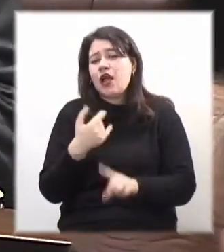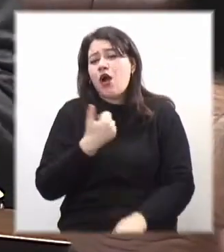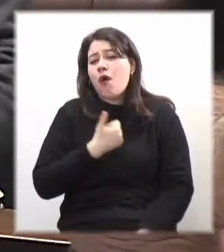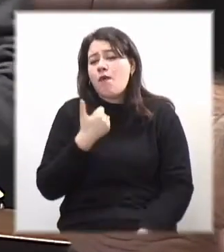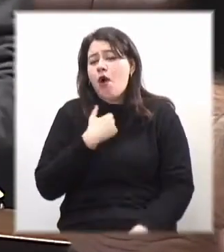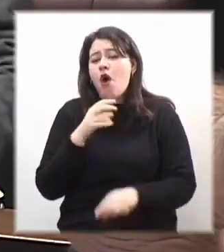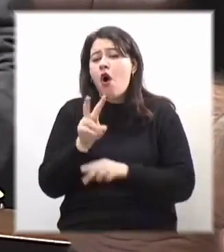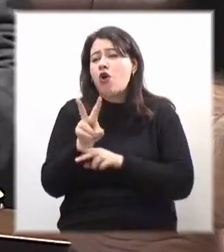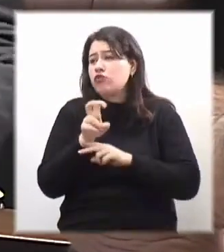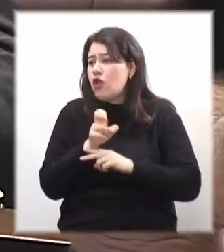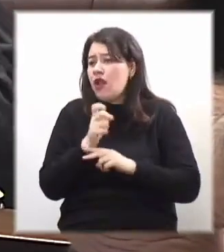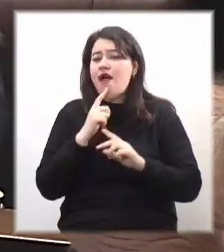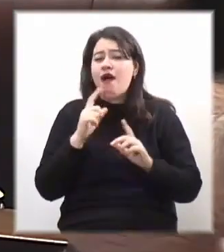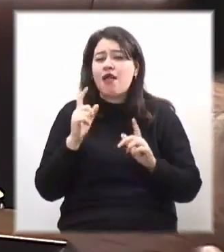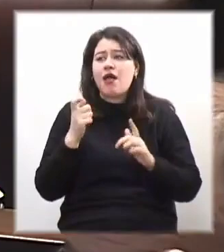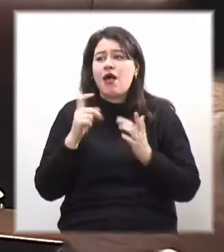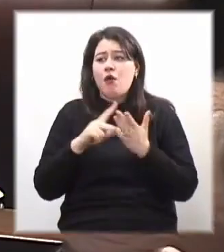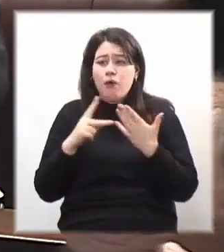homicidios